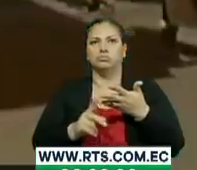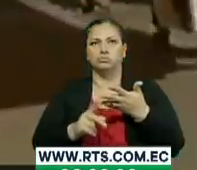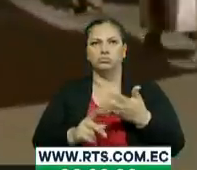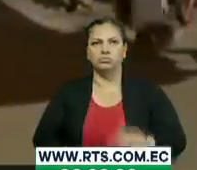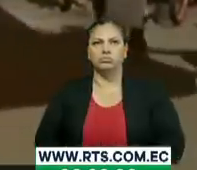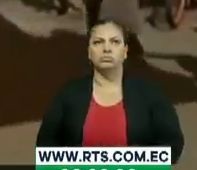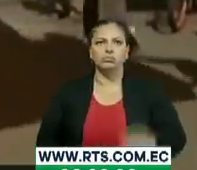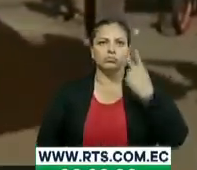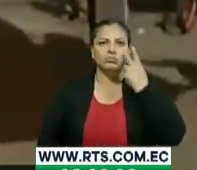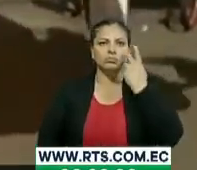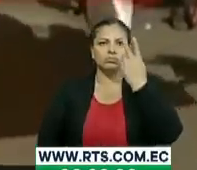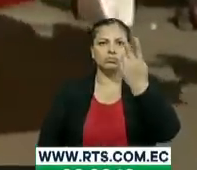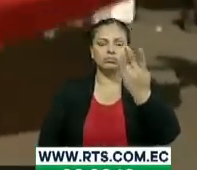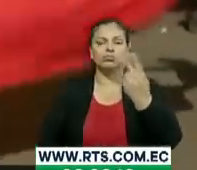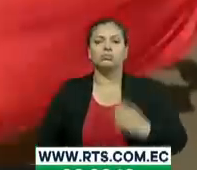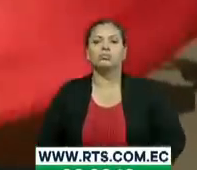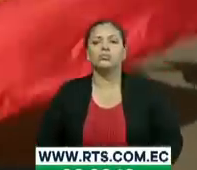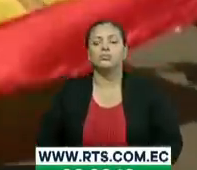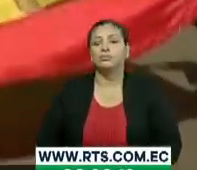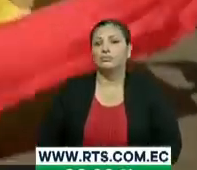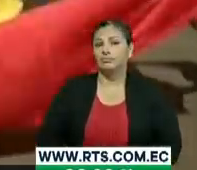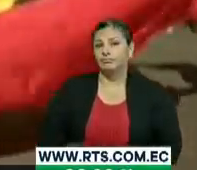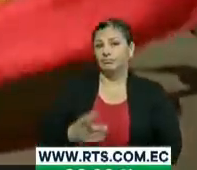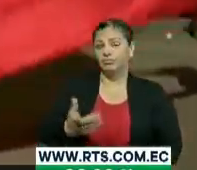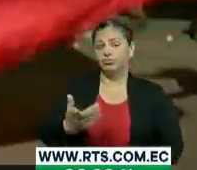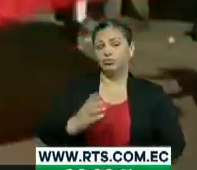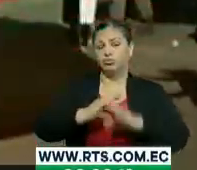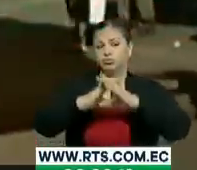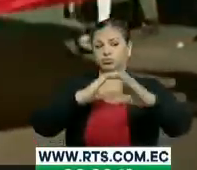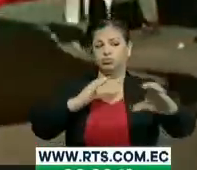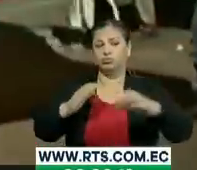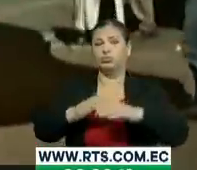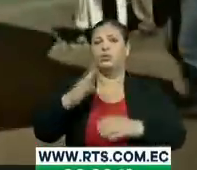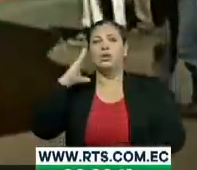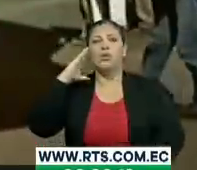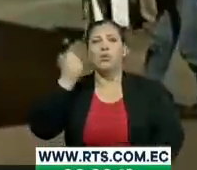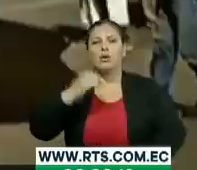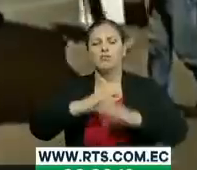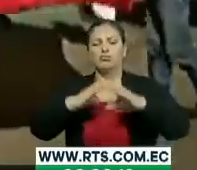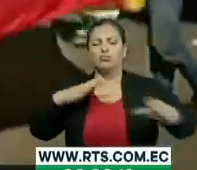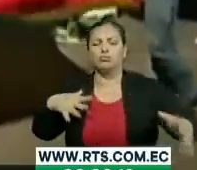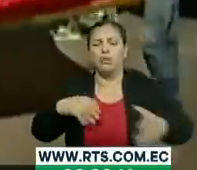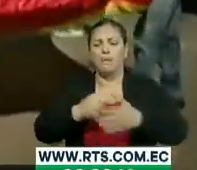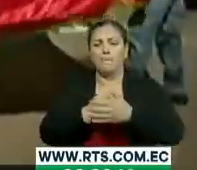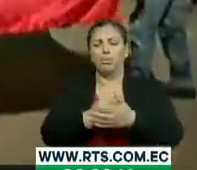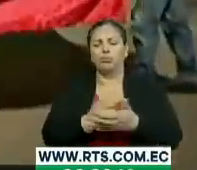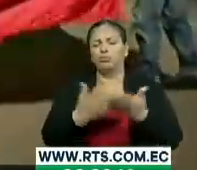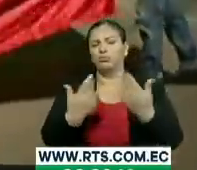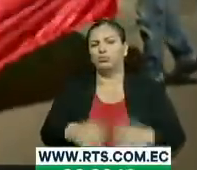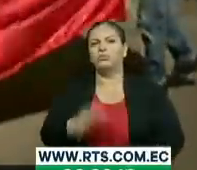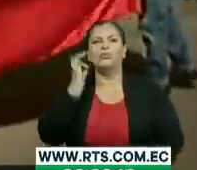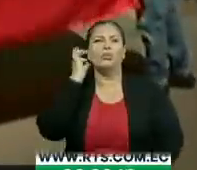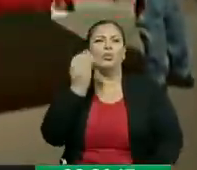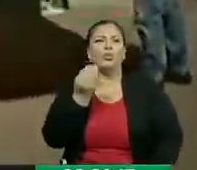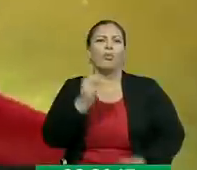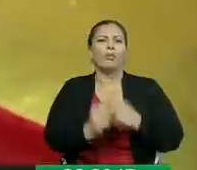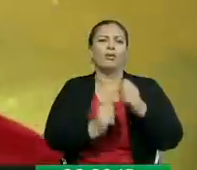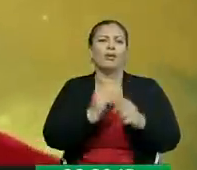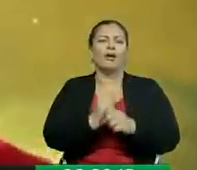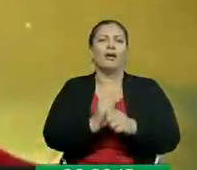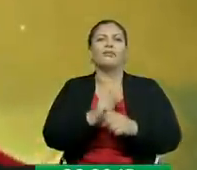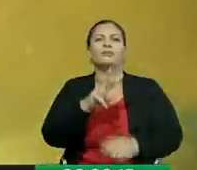accidente del bus ocurrido en la vía Cuenca-Molleturo es una joven de 28 años. Lamentablemente, ella deja 3 hijos